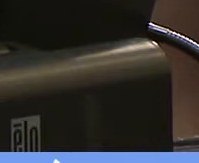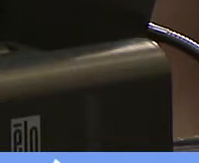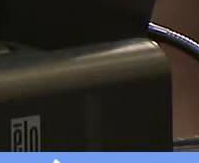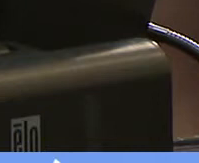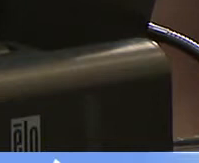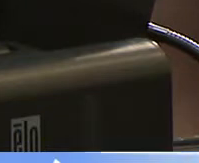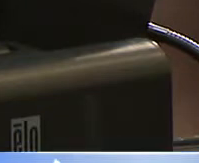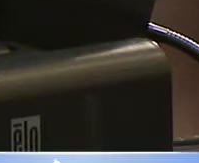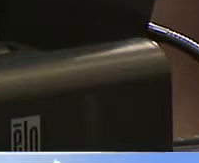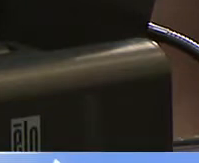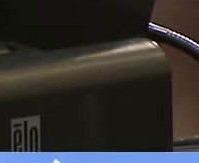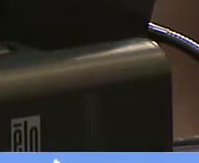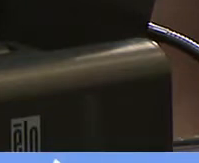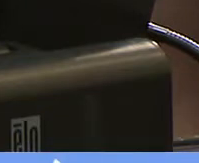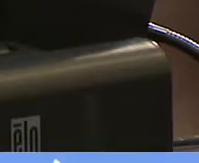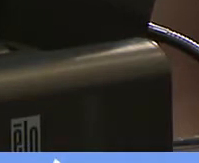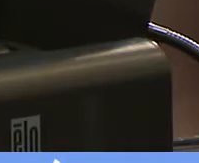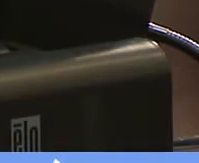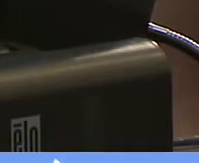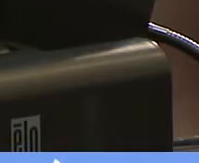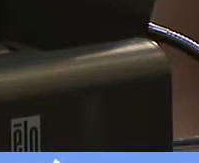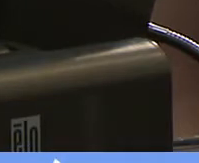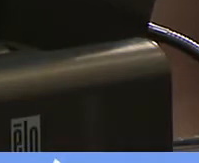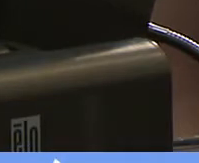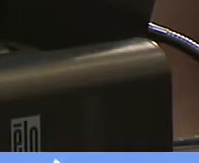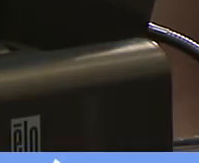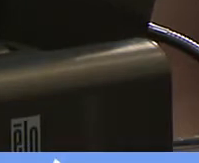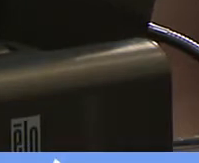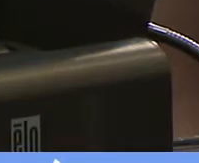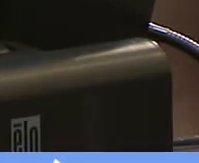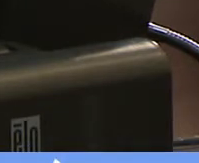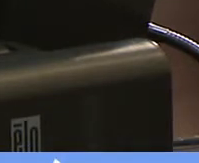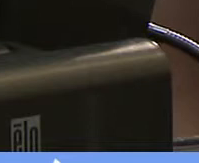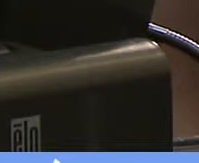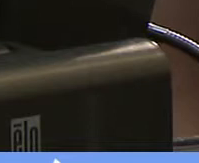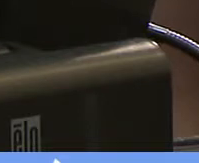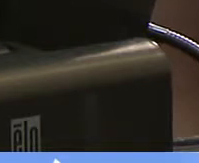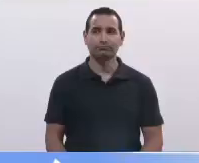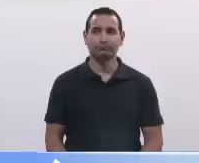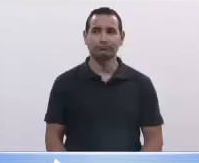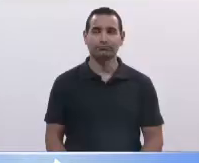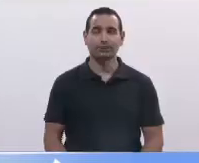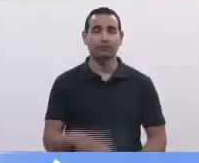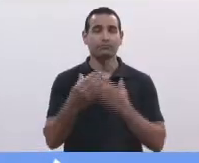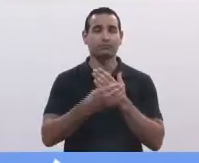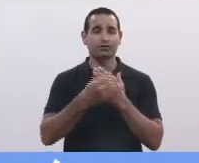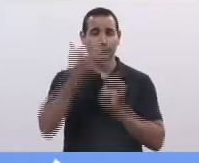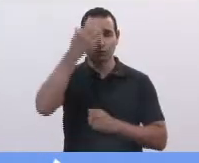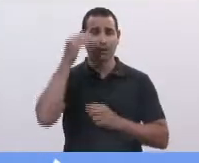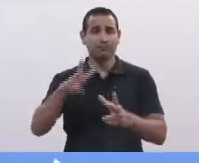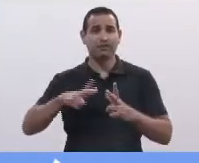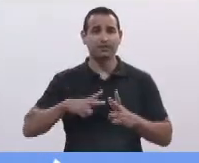El ministro me contestó que no era ni siquiera el 8%, que la tasa de endeudamiento